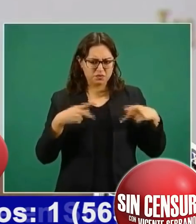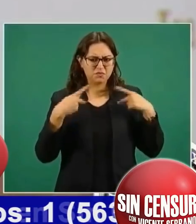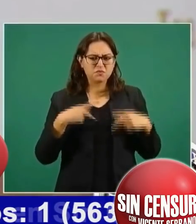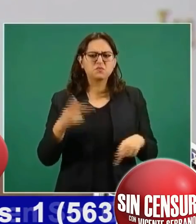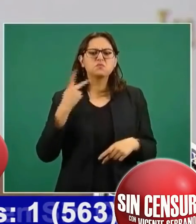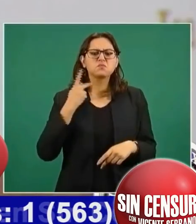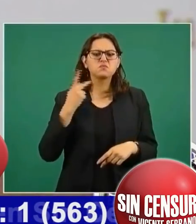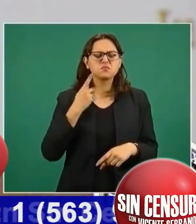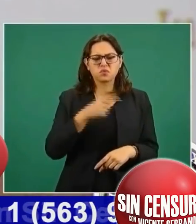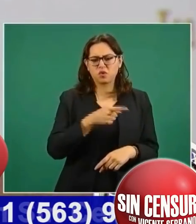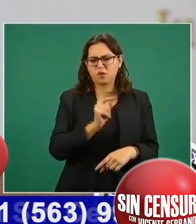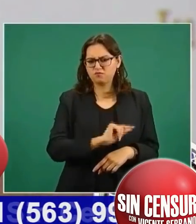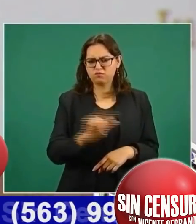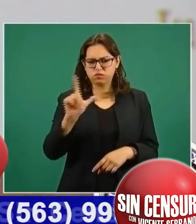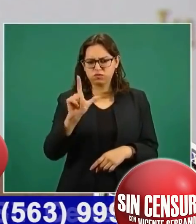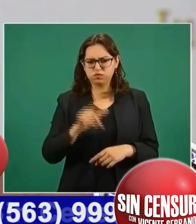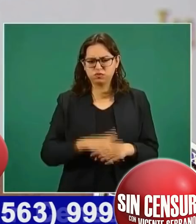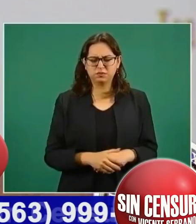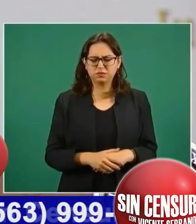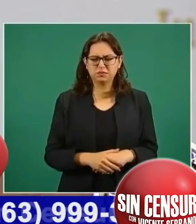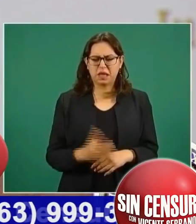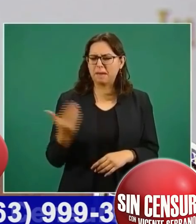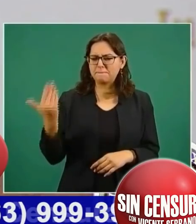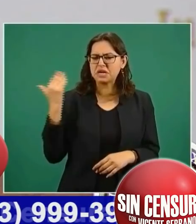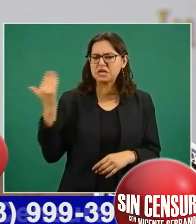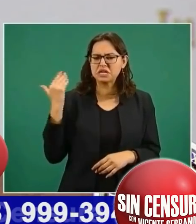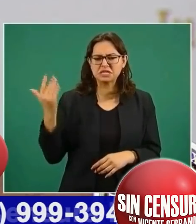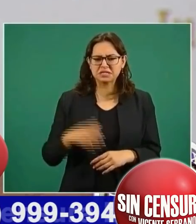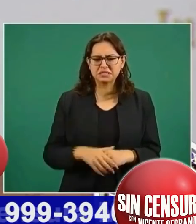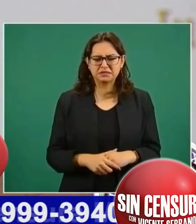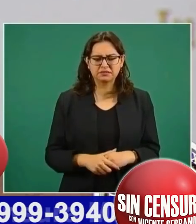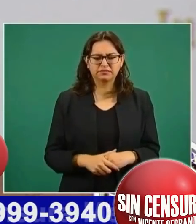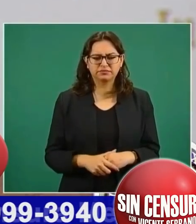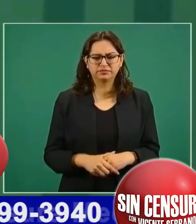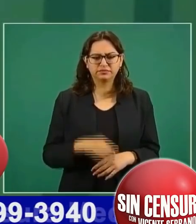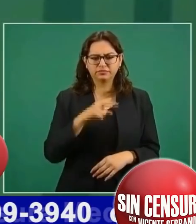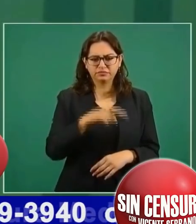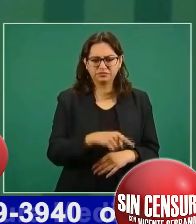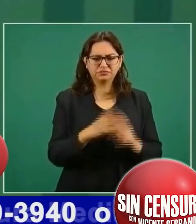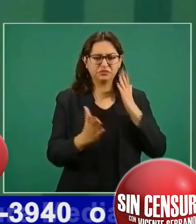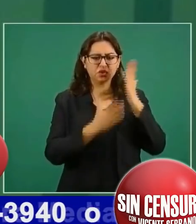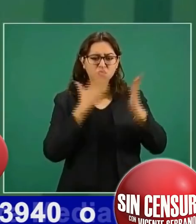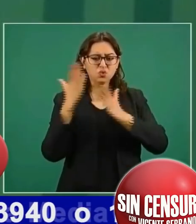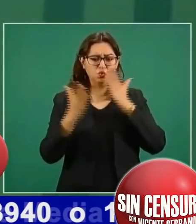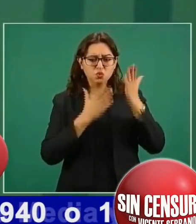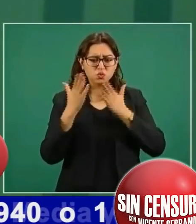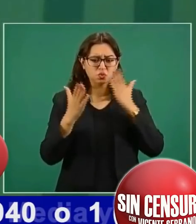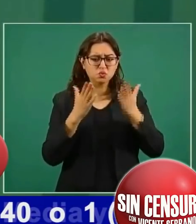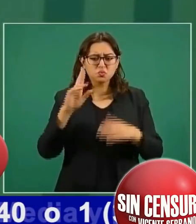muy famoso de hace poco, que estudió en una escuela pública,